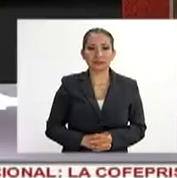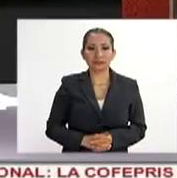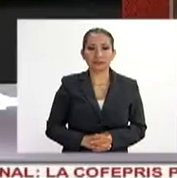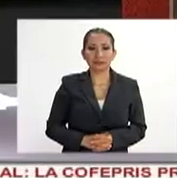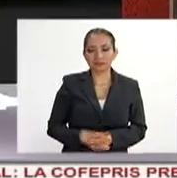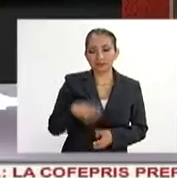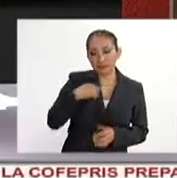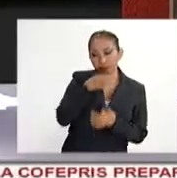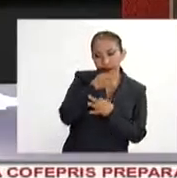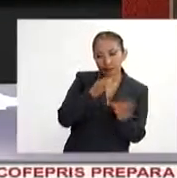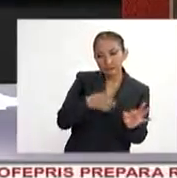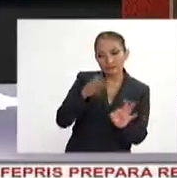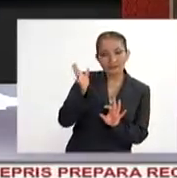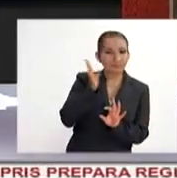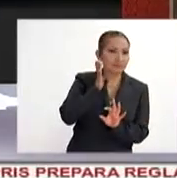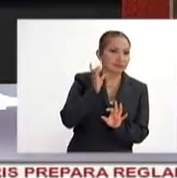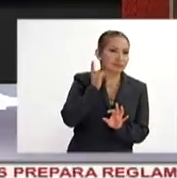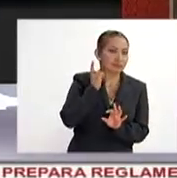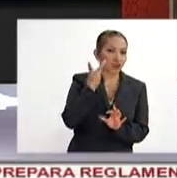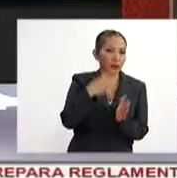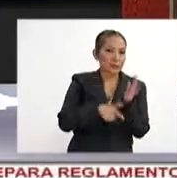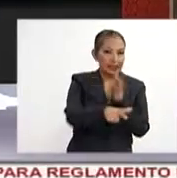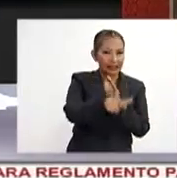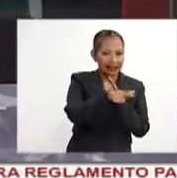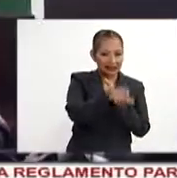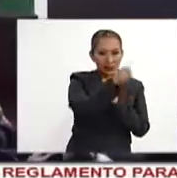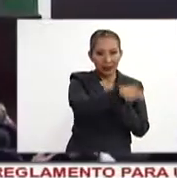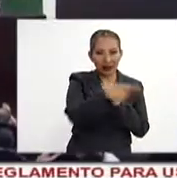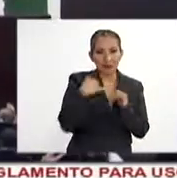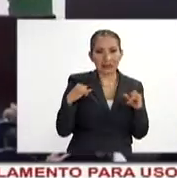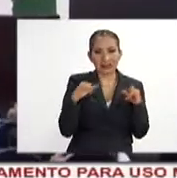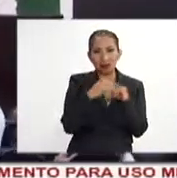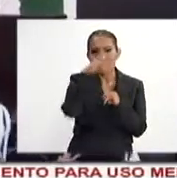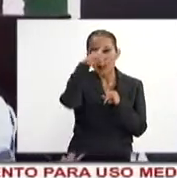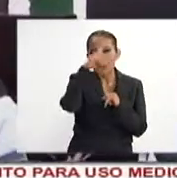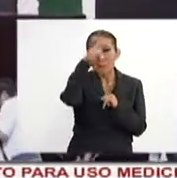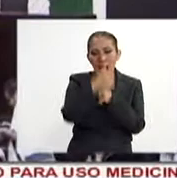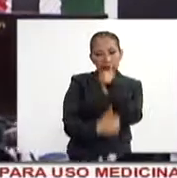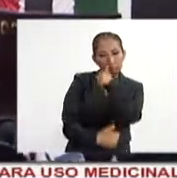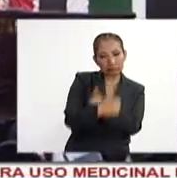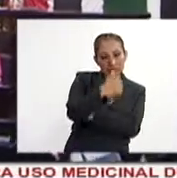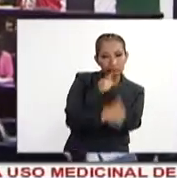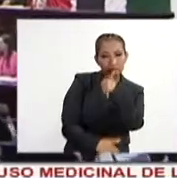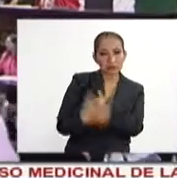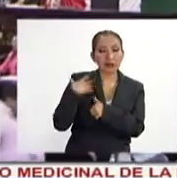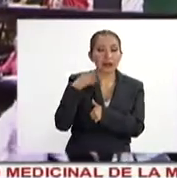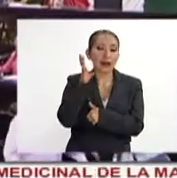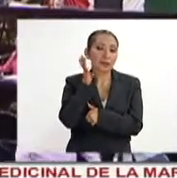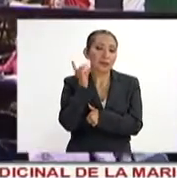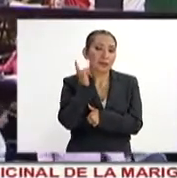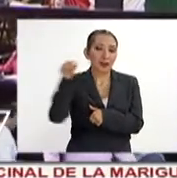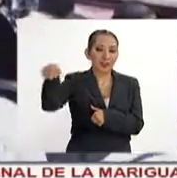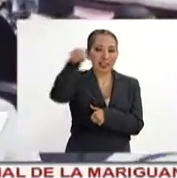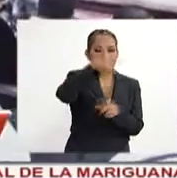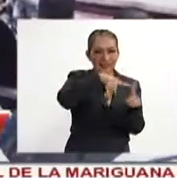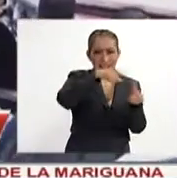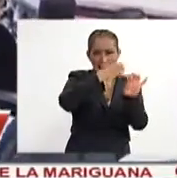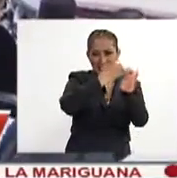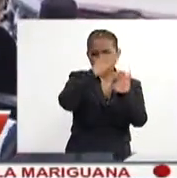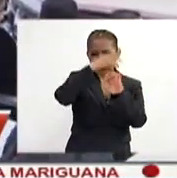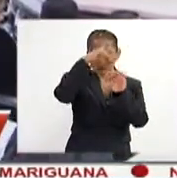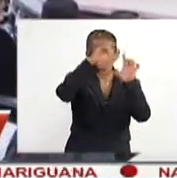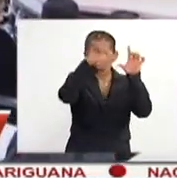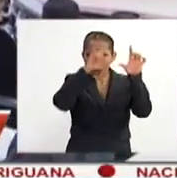De acuerdo con el informe legislativo 2017 del Instituto Mexicano para la Competitividad, los congresos locales de las diferentes entidades del